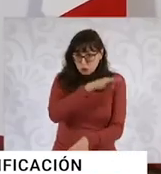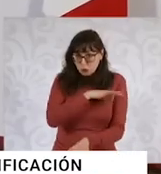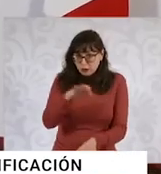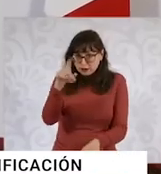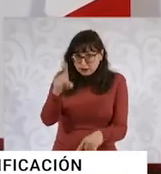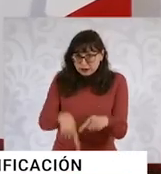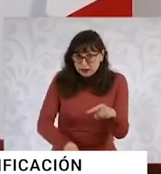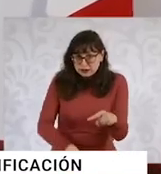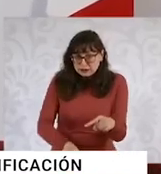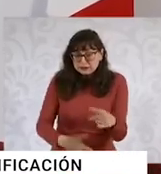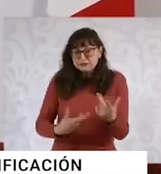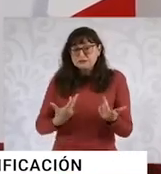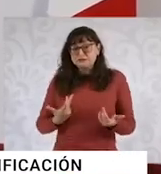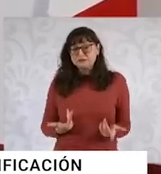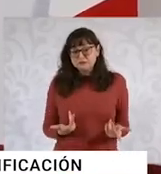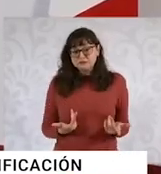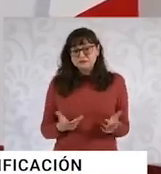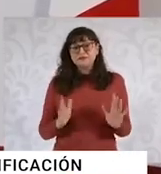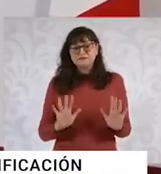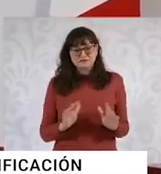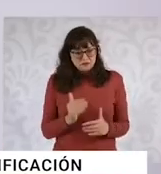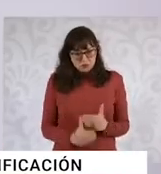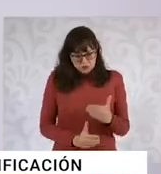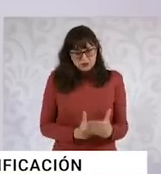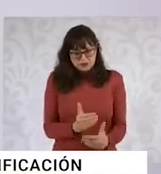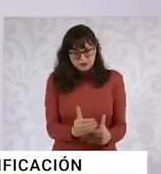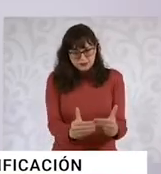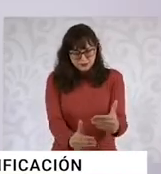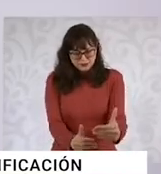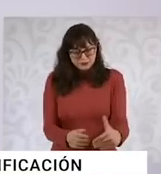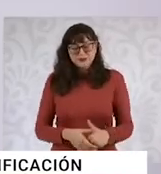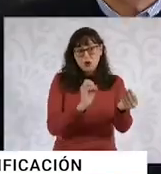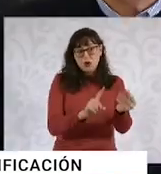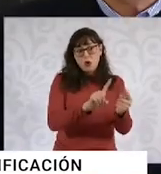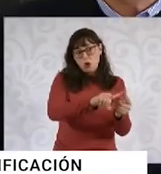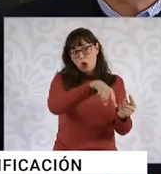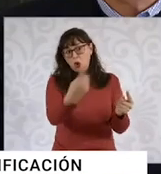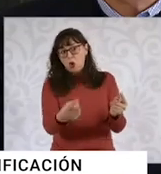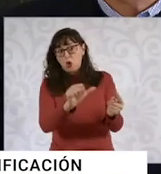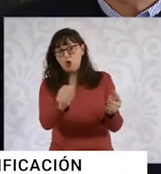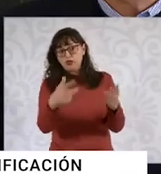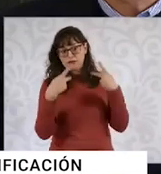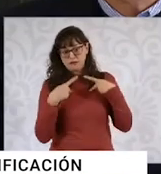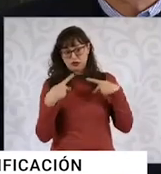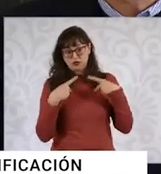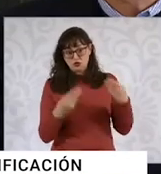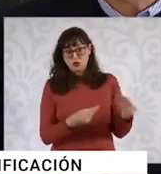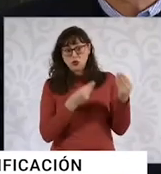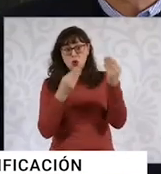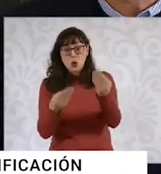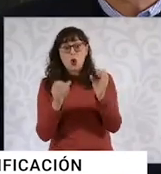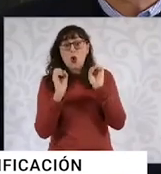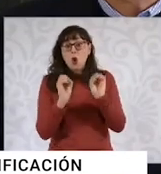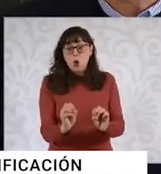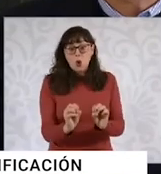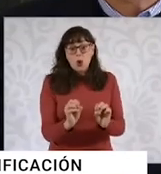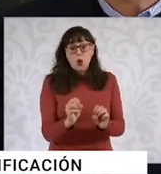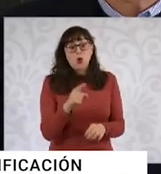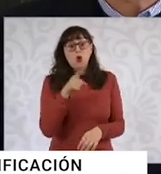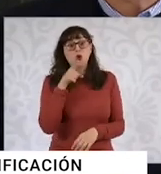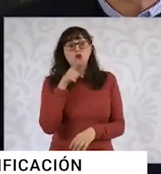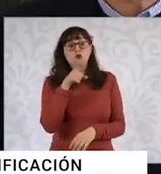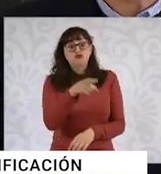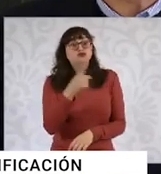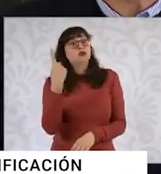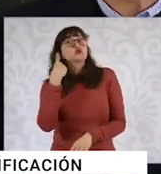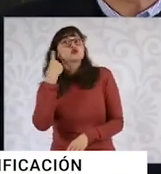La presidenta Sheinbaum dio a conocer que llegó una nueva notificación para retirar del diario oficial de la federación la publicación